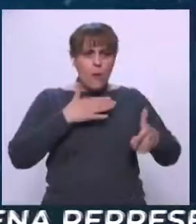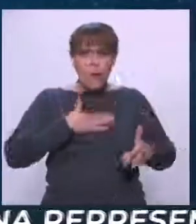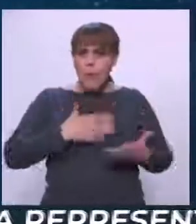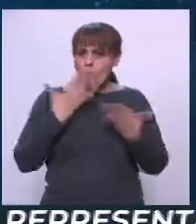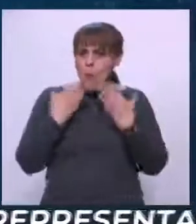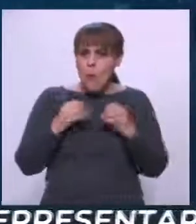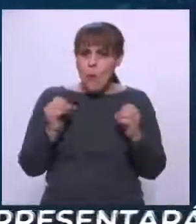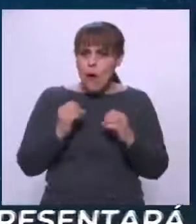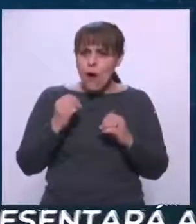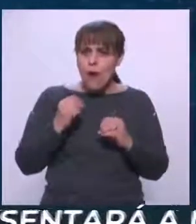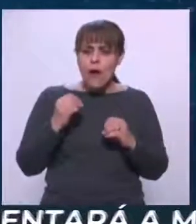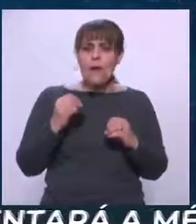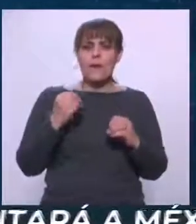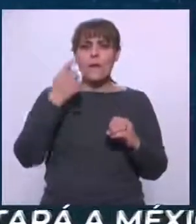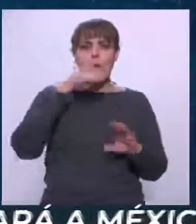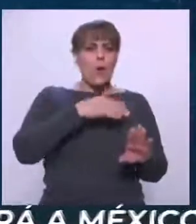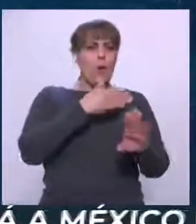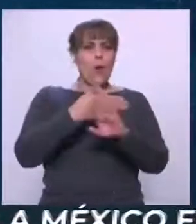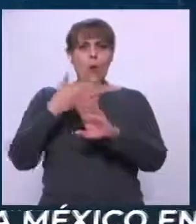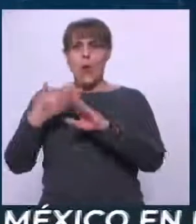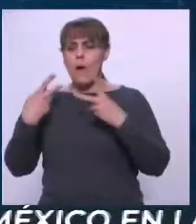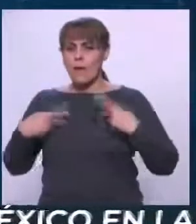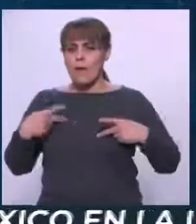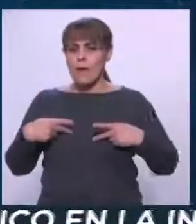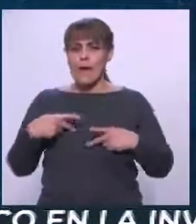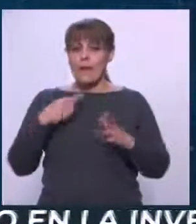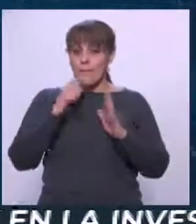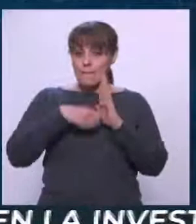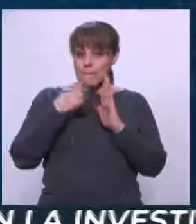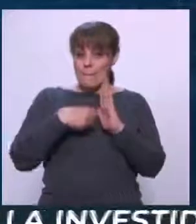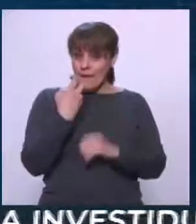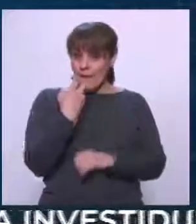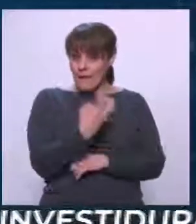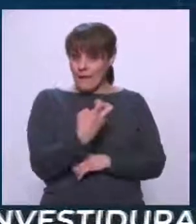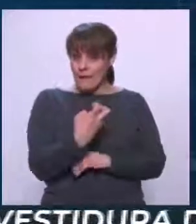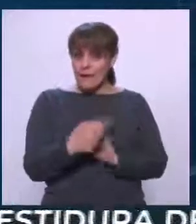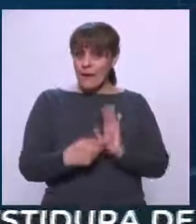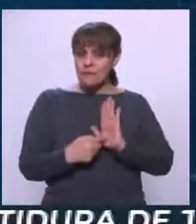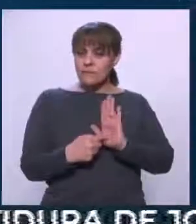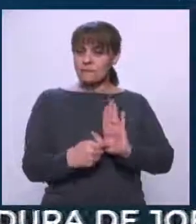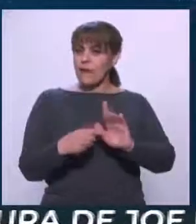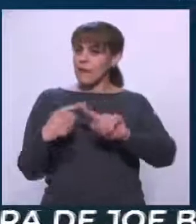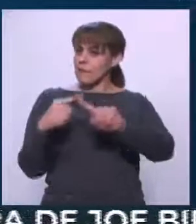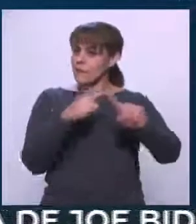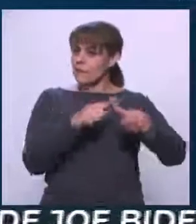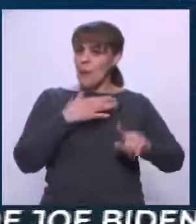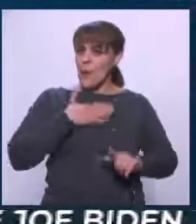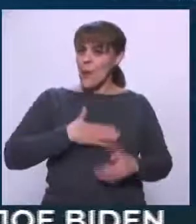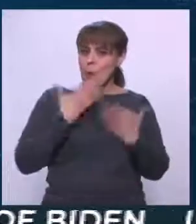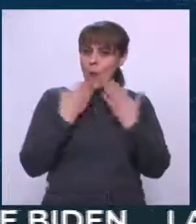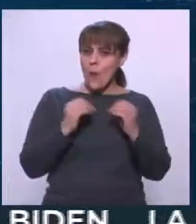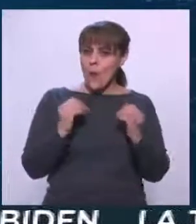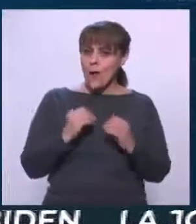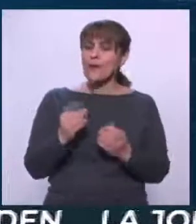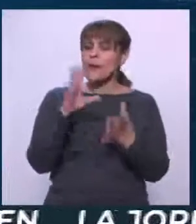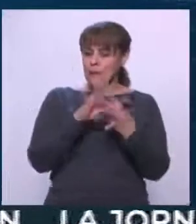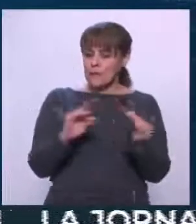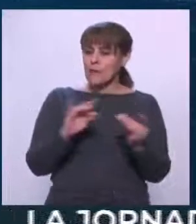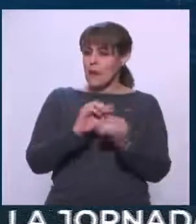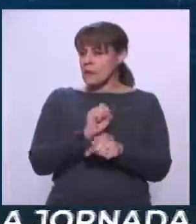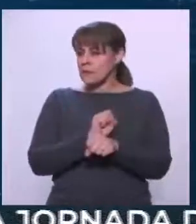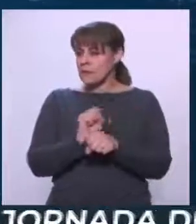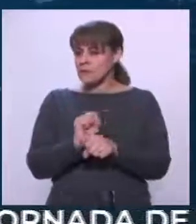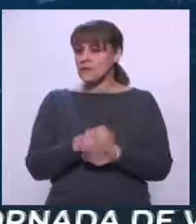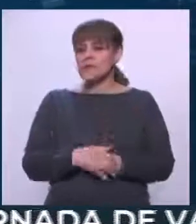cometían a muchísimas personas, y este documental refleja a su vez otras. Háblanos un poquito de él. Bueno, yo tuve